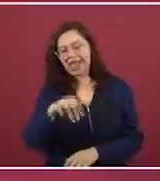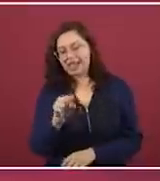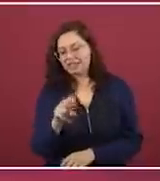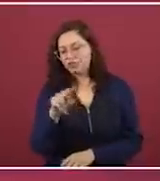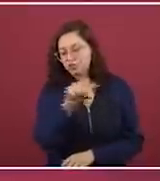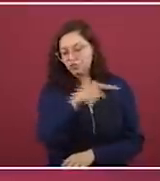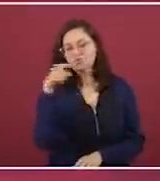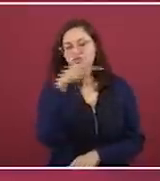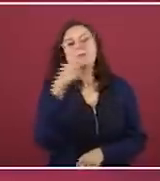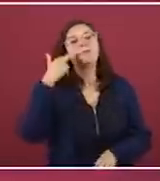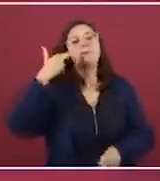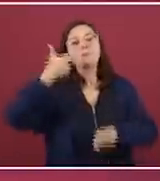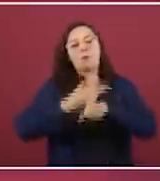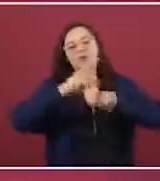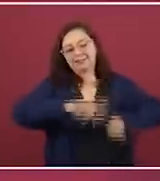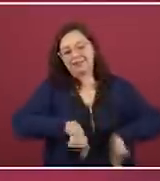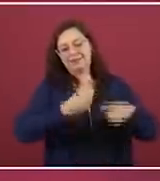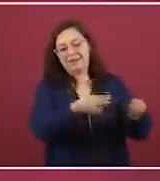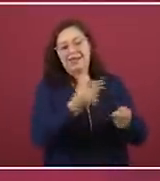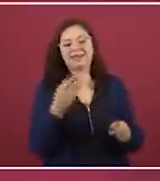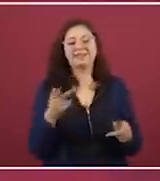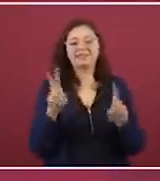es el que me ayuda con…